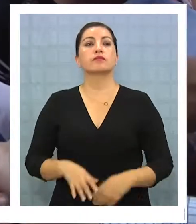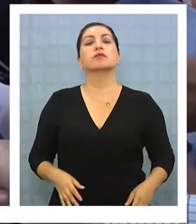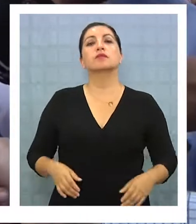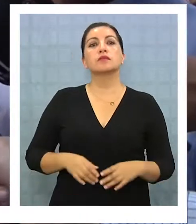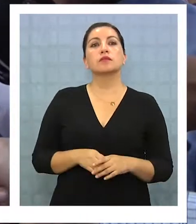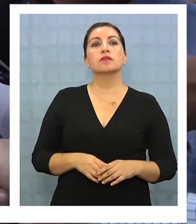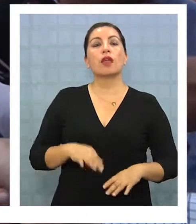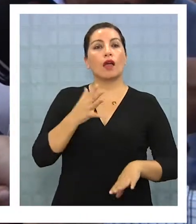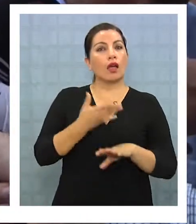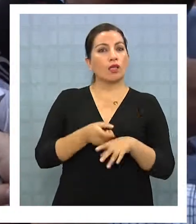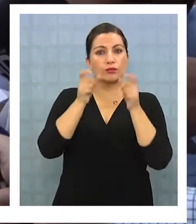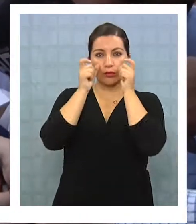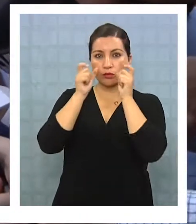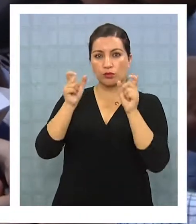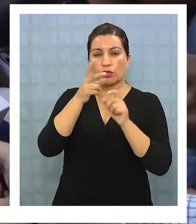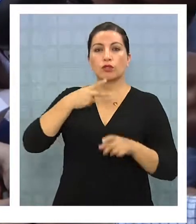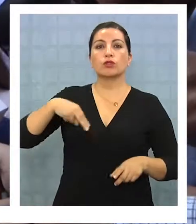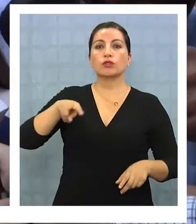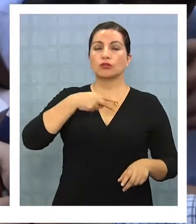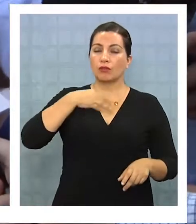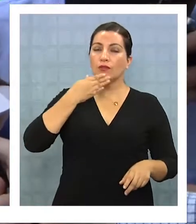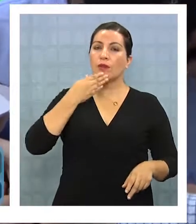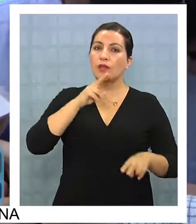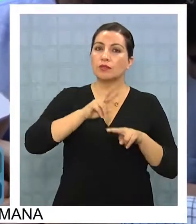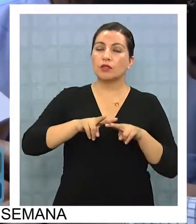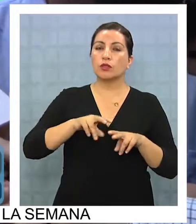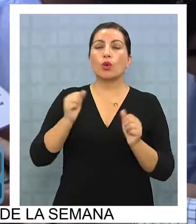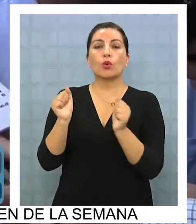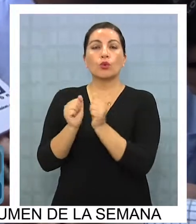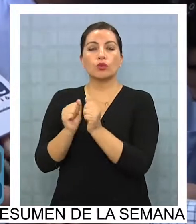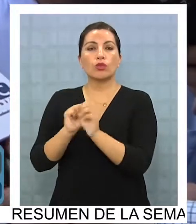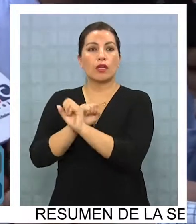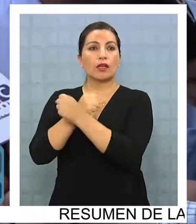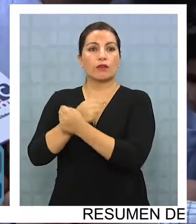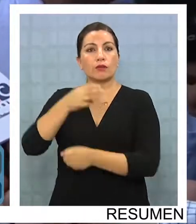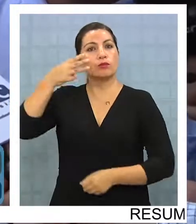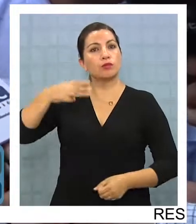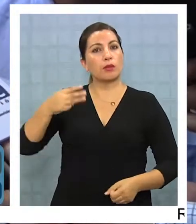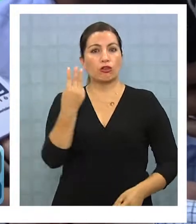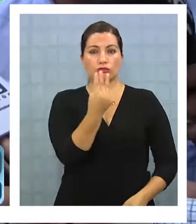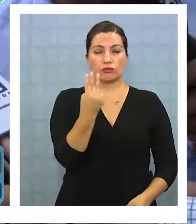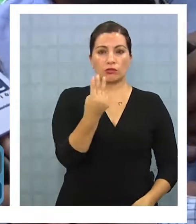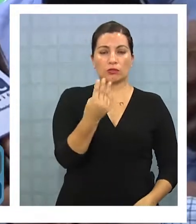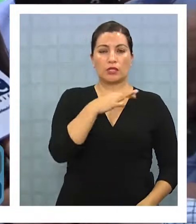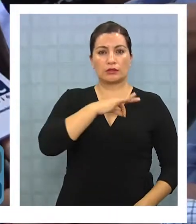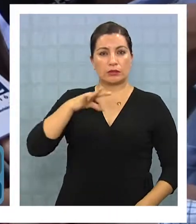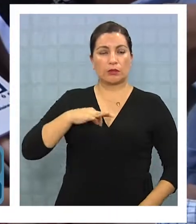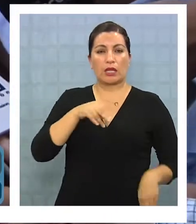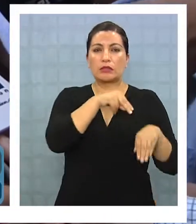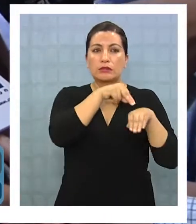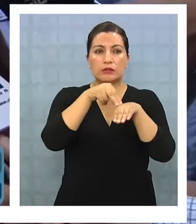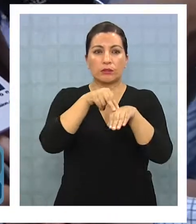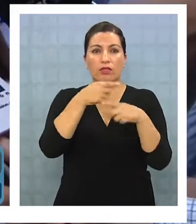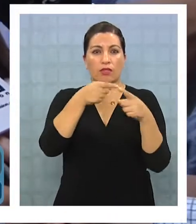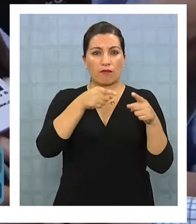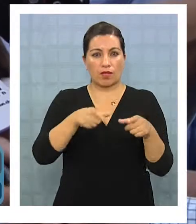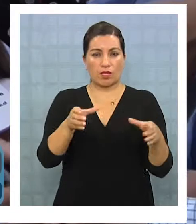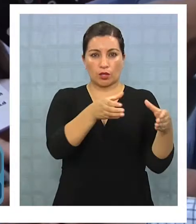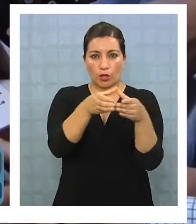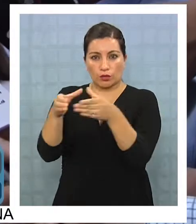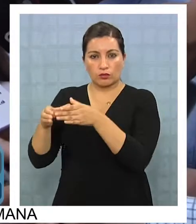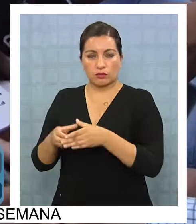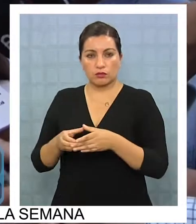Esta fiscalización que hemos hecho y estamos haciendo en conjunto con Carabineros, con el municipio de Iquique, con la Seremia de Transporte y otros actores,